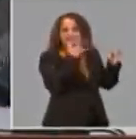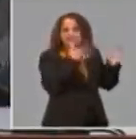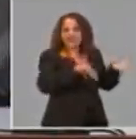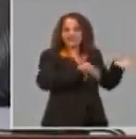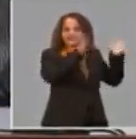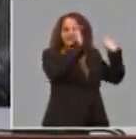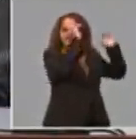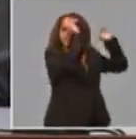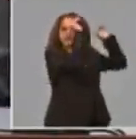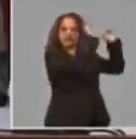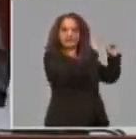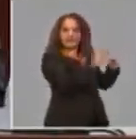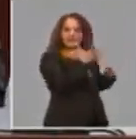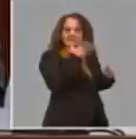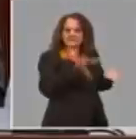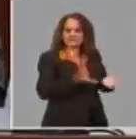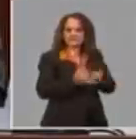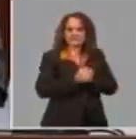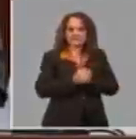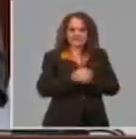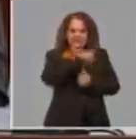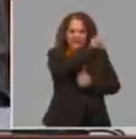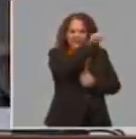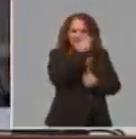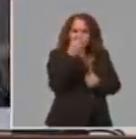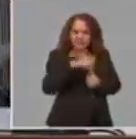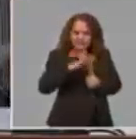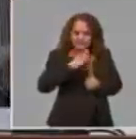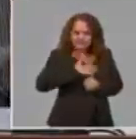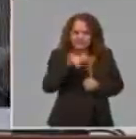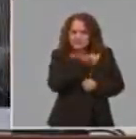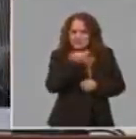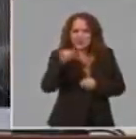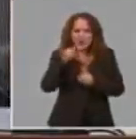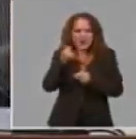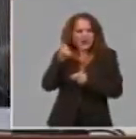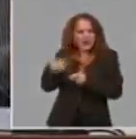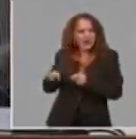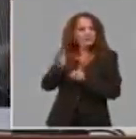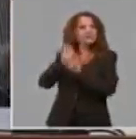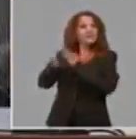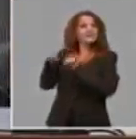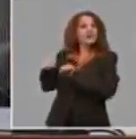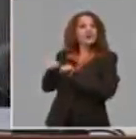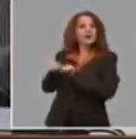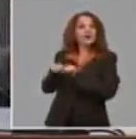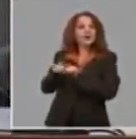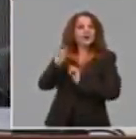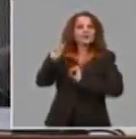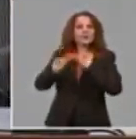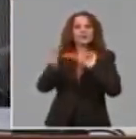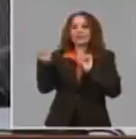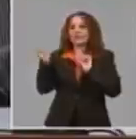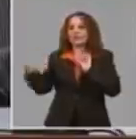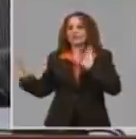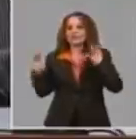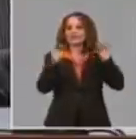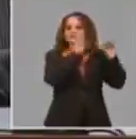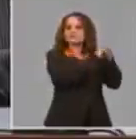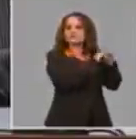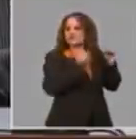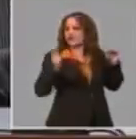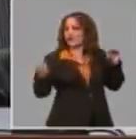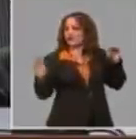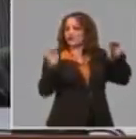por lo que se va a vender a los precios que vendemos las tiendas ese fue contando comprando acaparando y que está